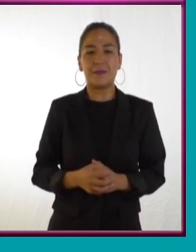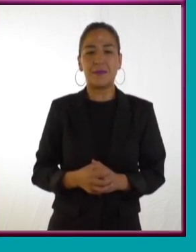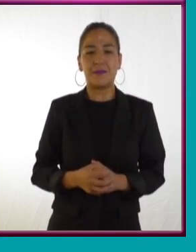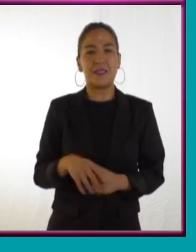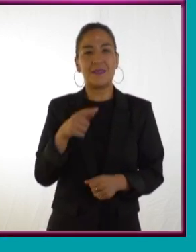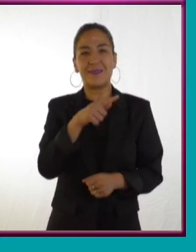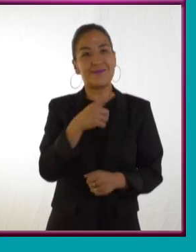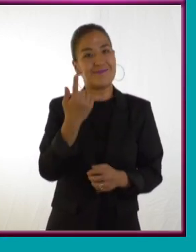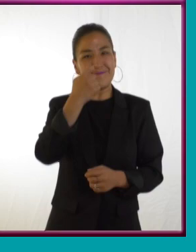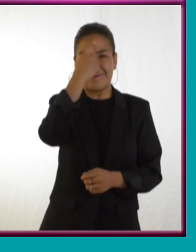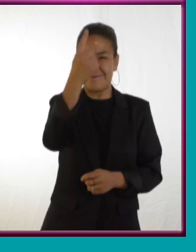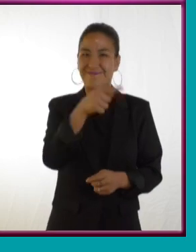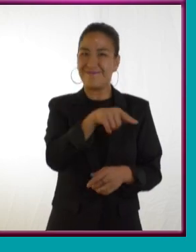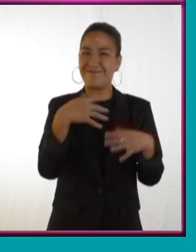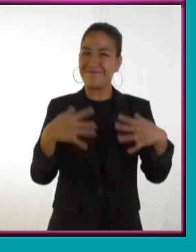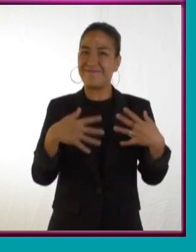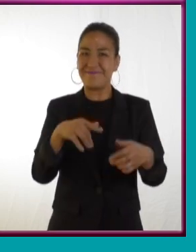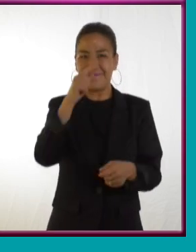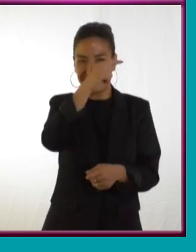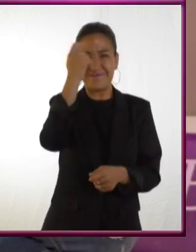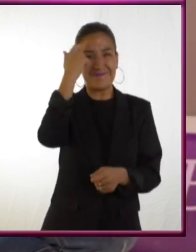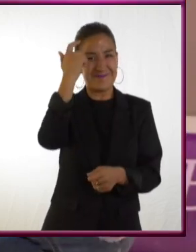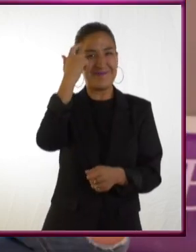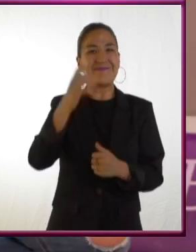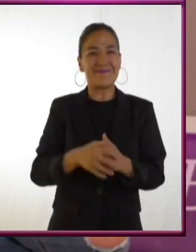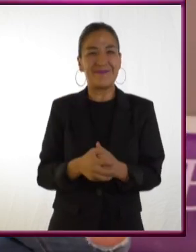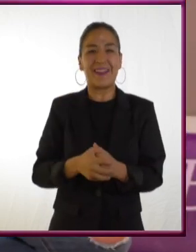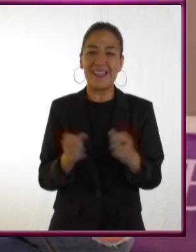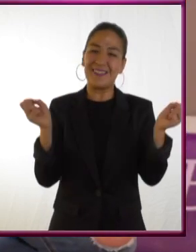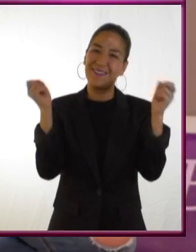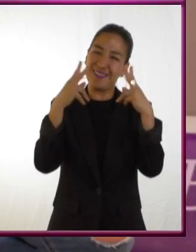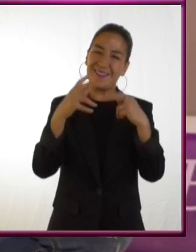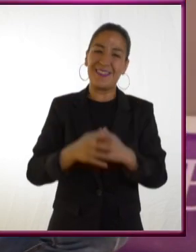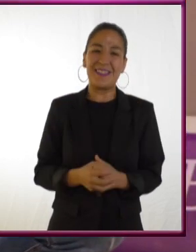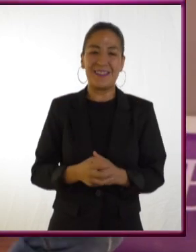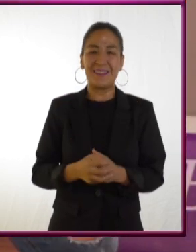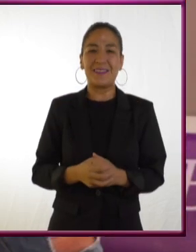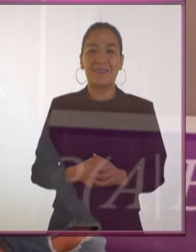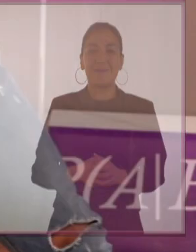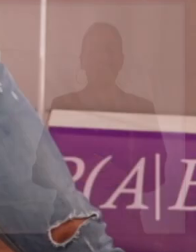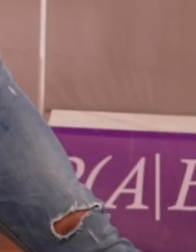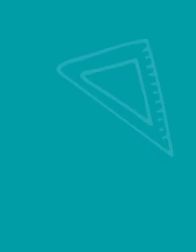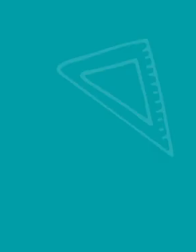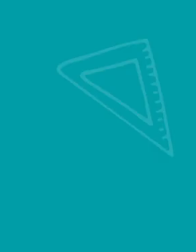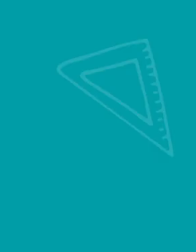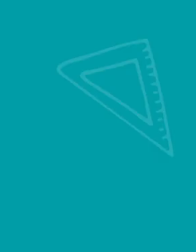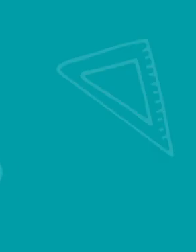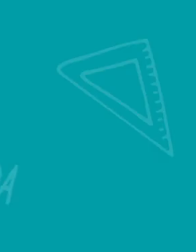Cuánta chispa, Dismara, cuánta chispa. Nos vemos. Nos vemos.